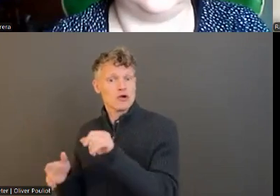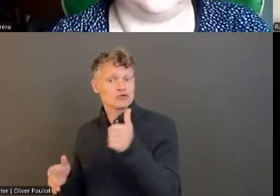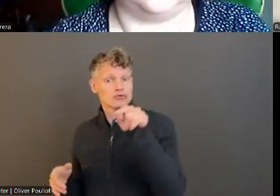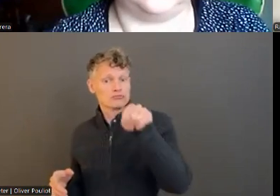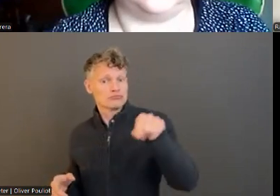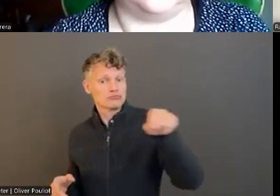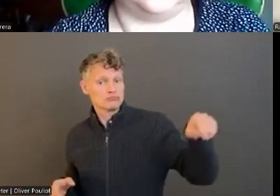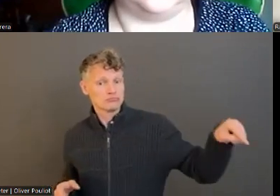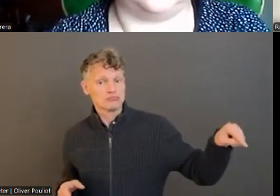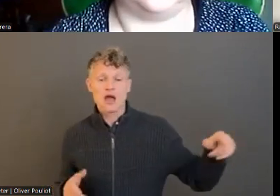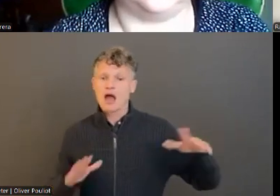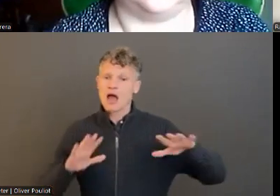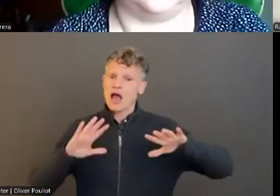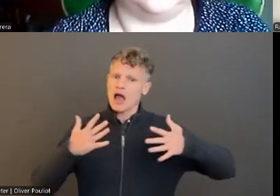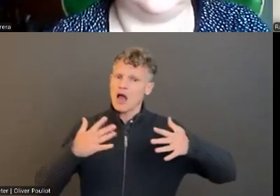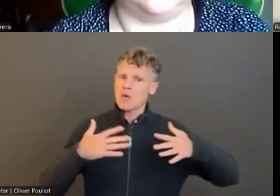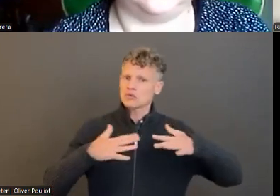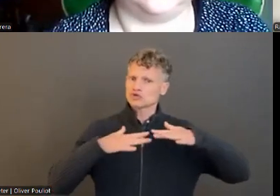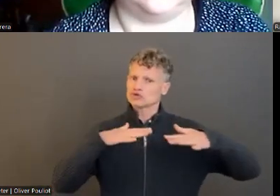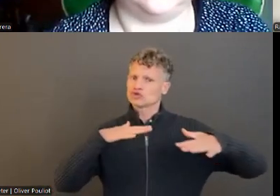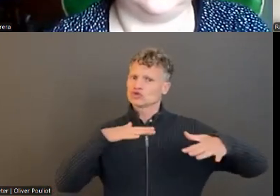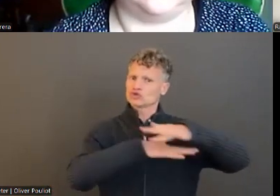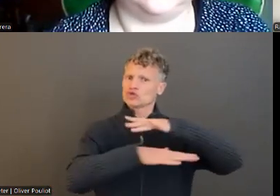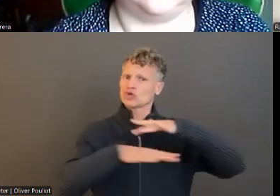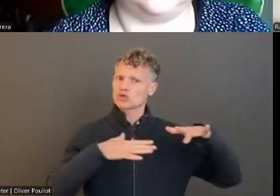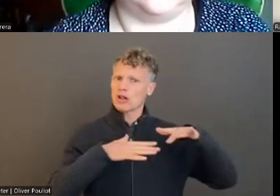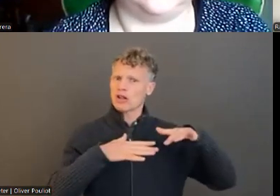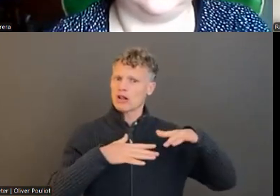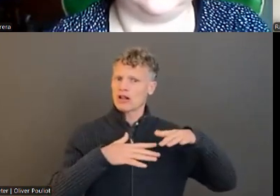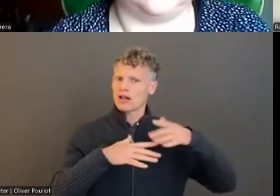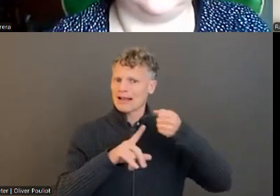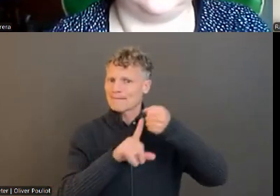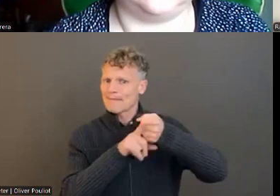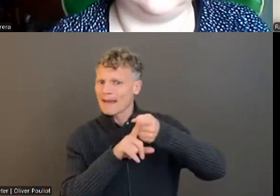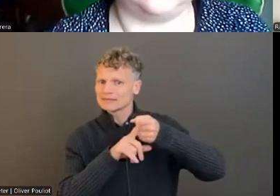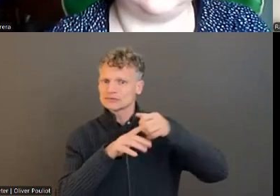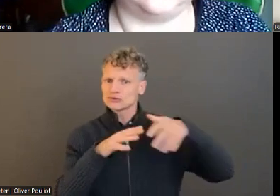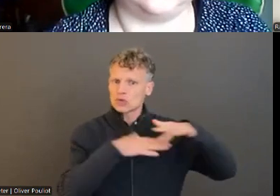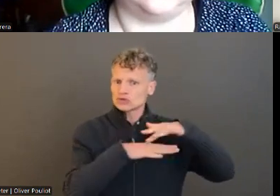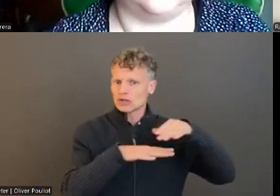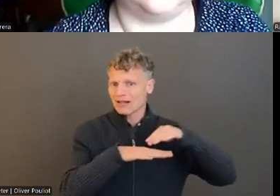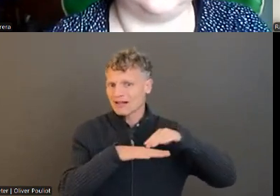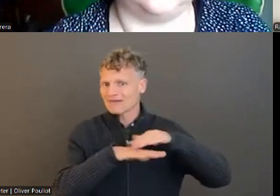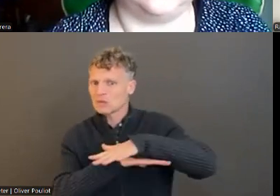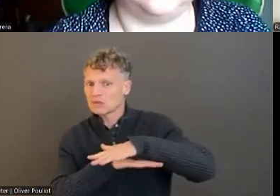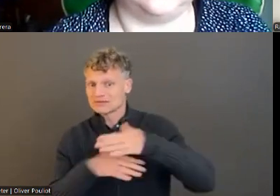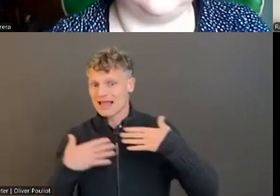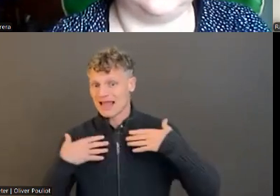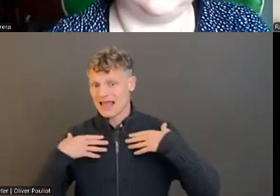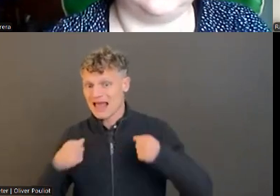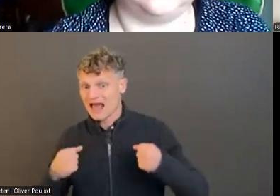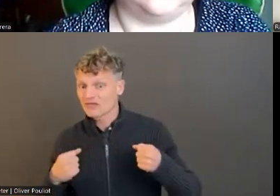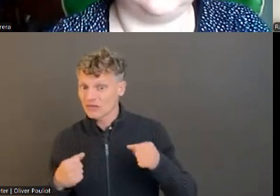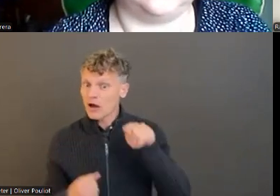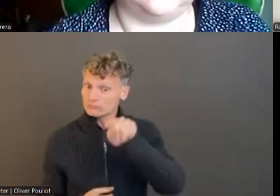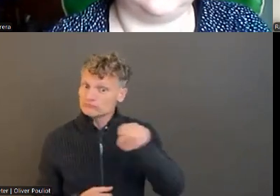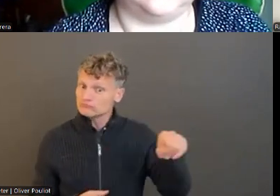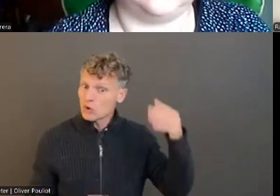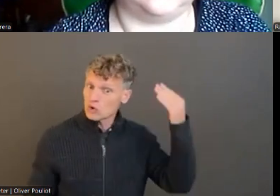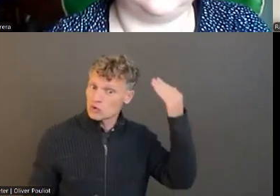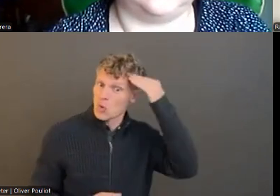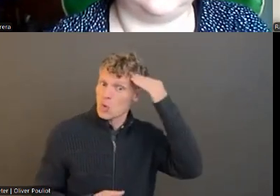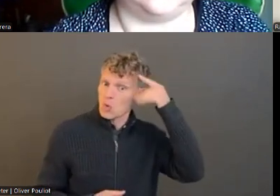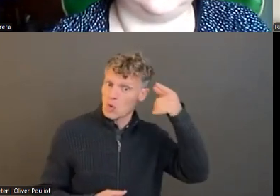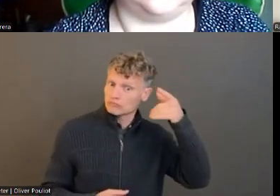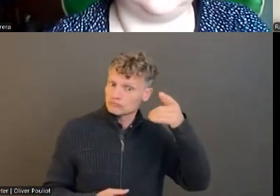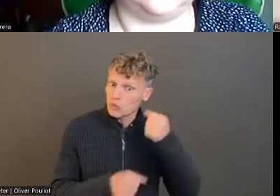en el ámbito específico que ellos laboran, ¿no? Y por lo tanto, cómo nosotros somos capaces de tener, construir, ¿cierto?